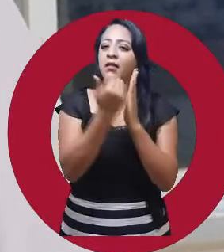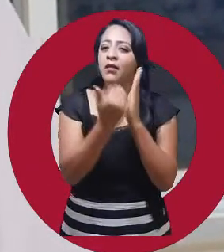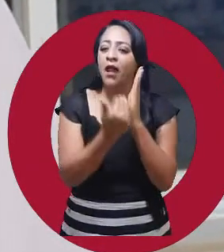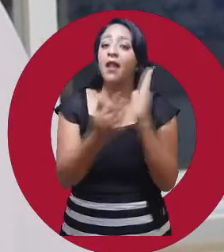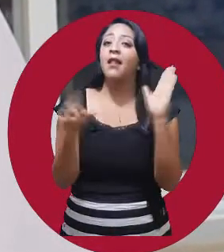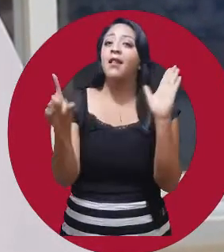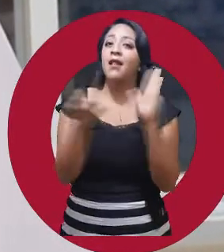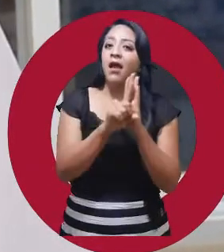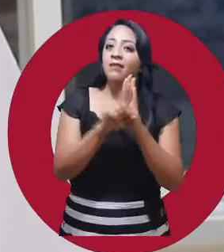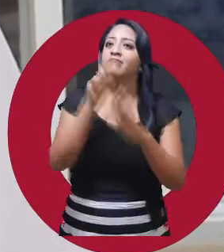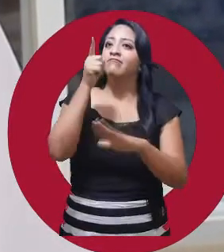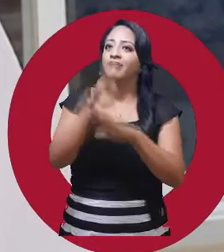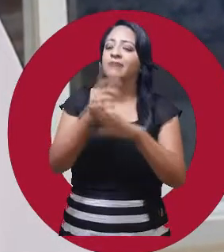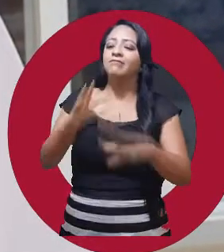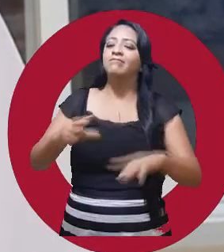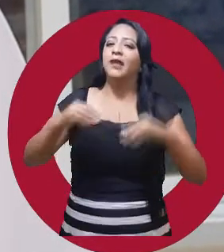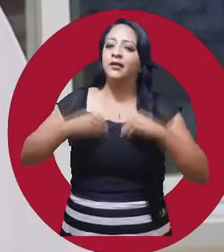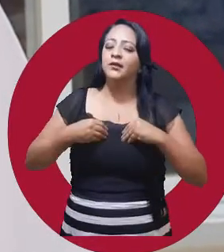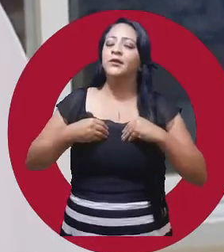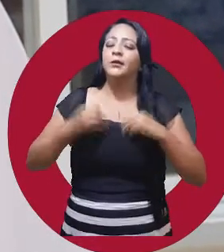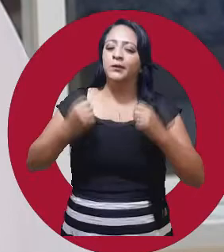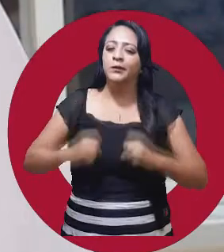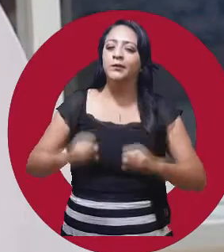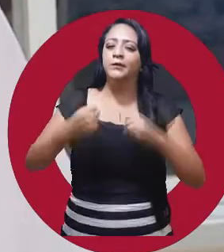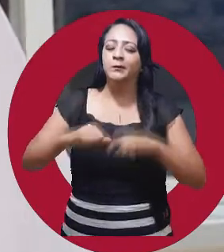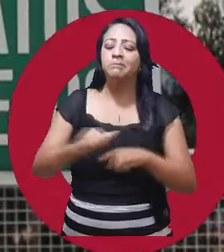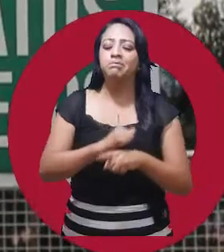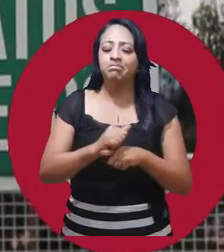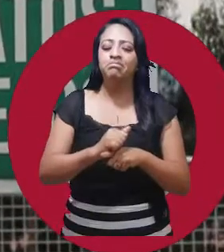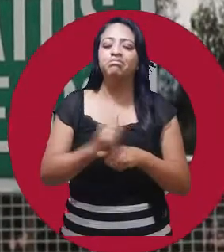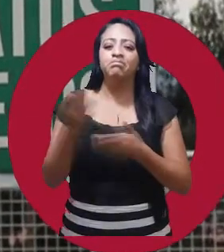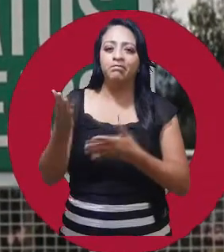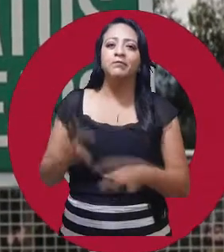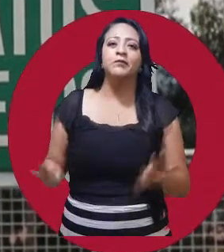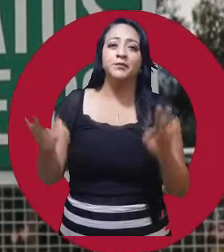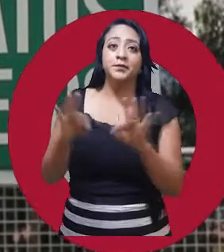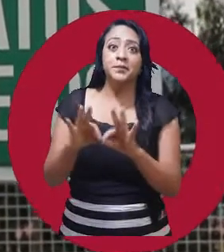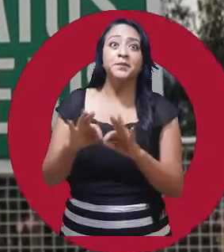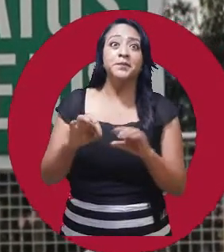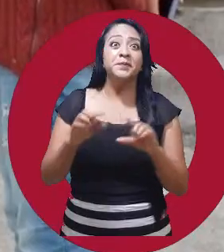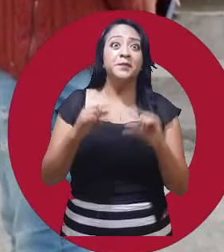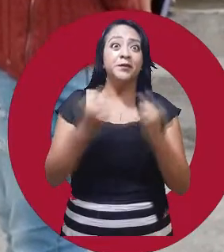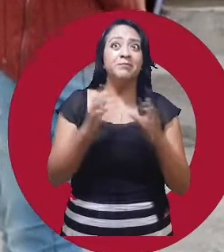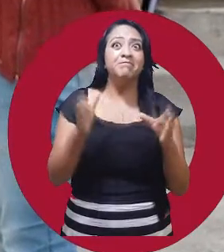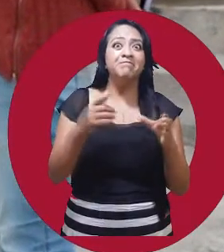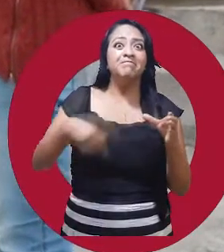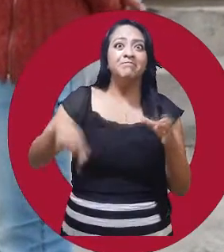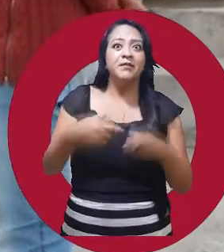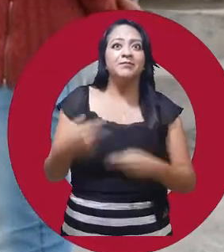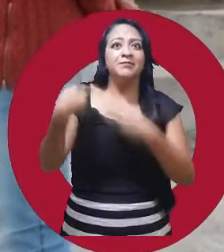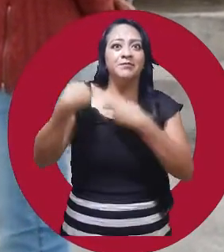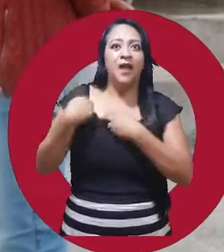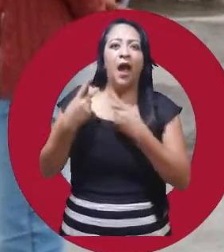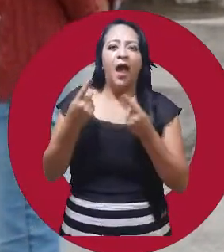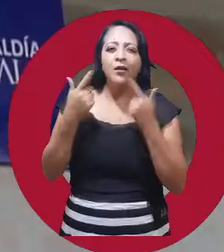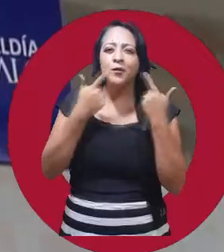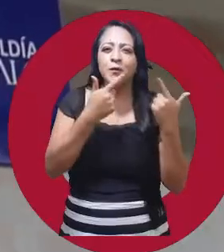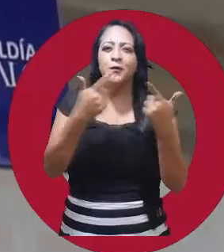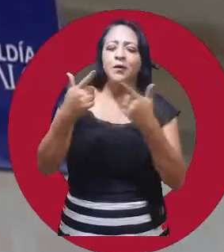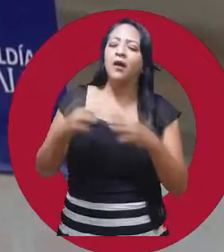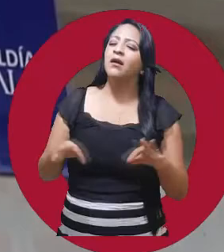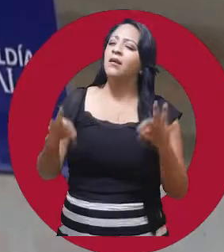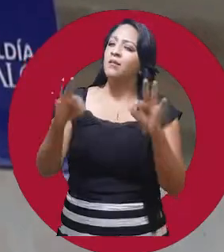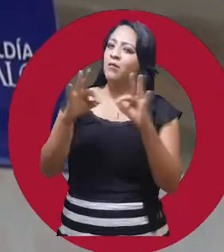normativas estipuladas que rige la Ley de Sanidad Agropecuaria. La Agencia de Regulación y Control Fito y Zoosanitario Agrocalidad es la encargada